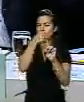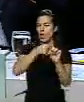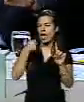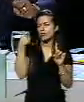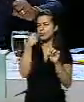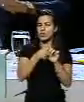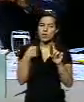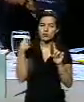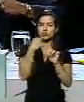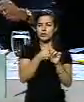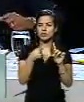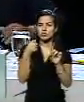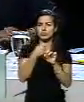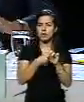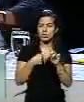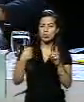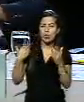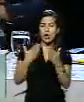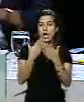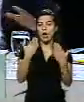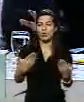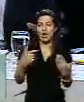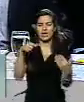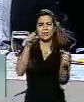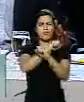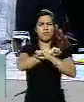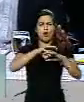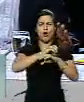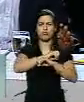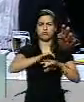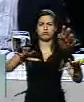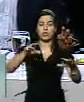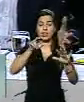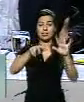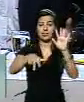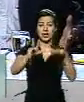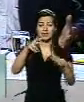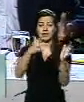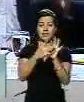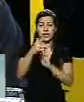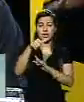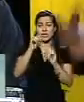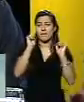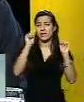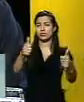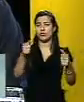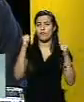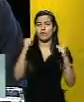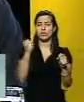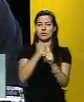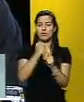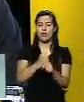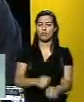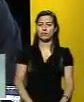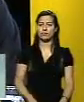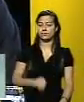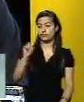ahí con empujadito y tal, pero aquí hubo una explosión el 13 de abril. Y ahí se abrió. Claro, claro,